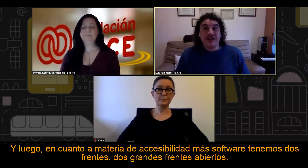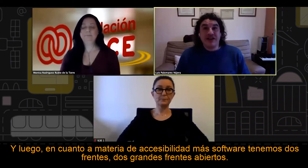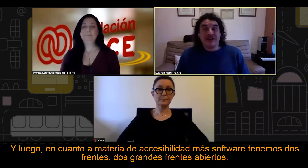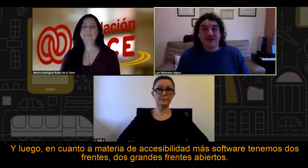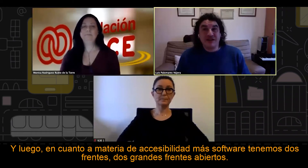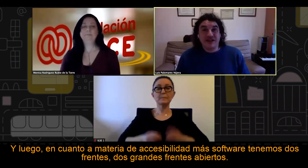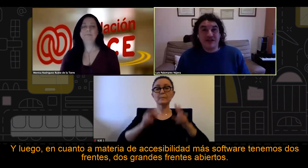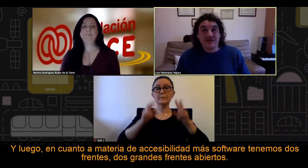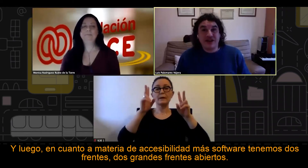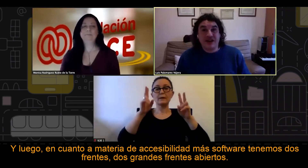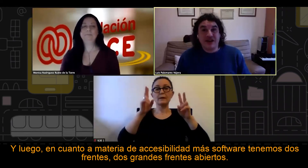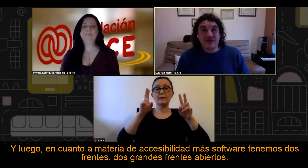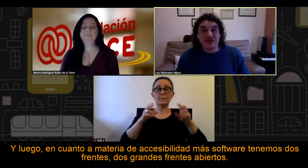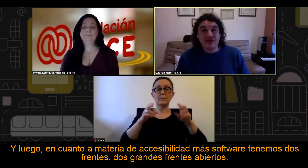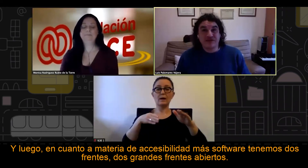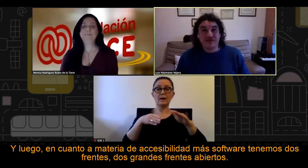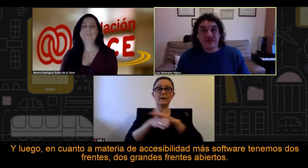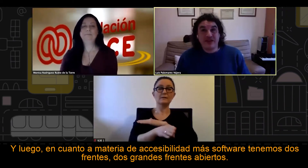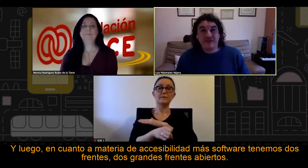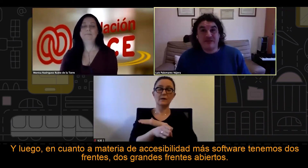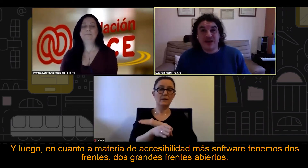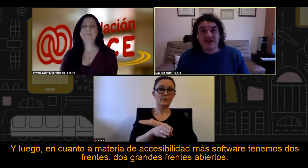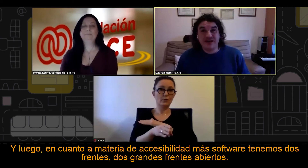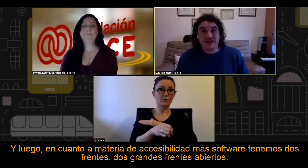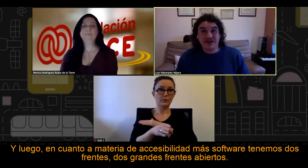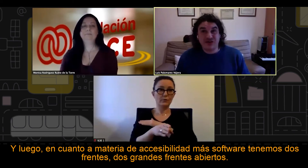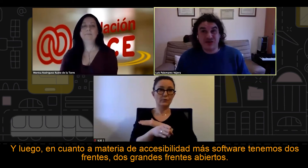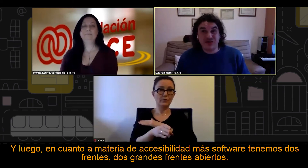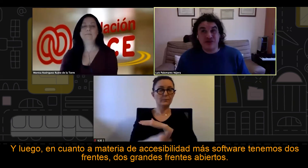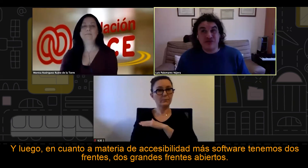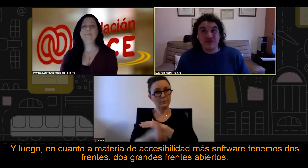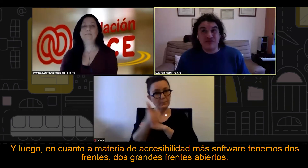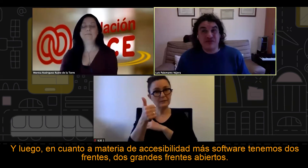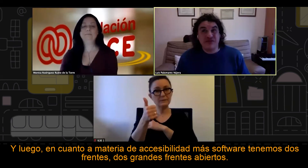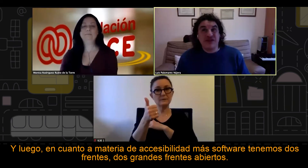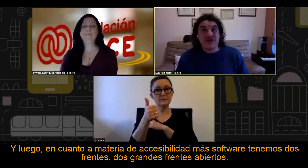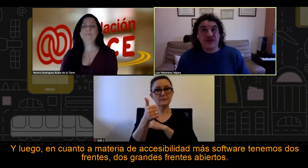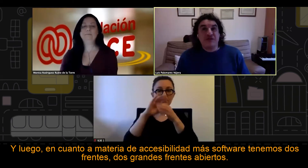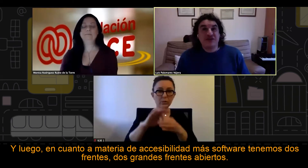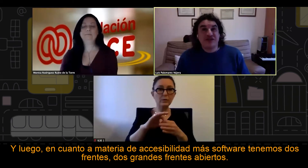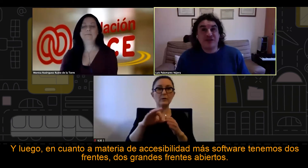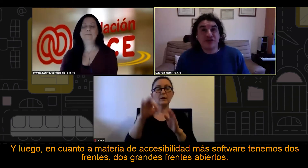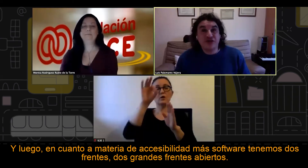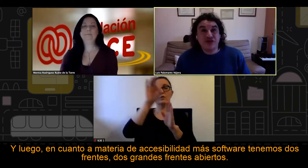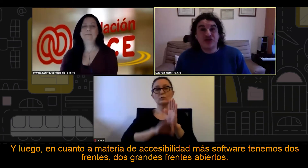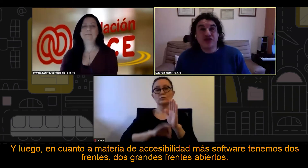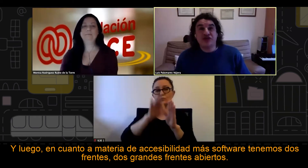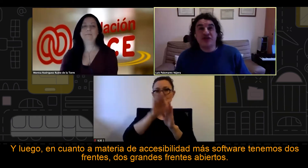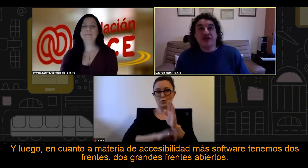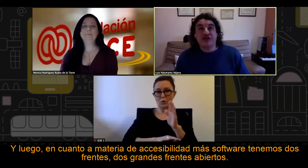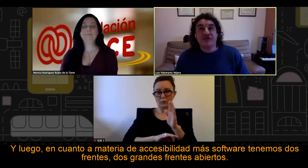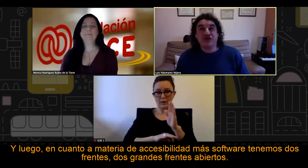de accesibilidad, digamos, más software, pues tenemos